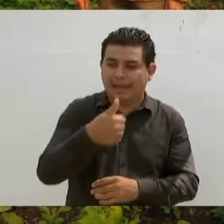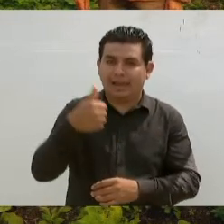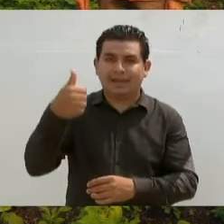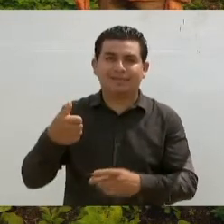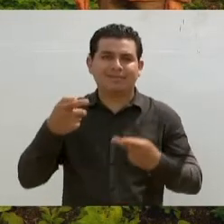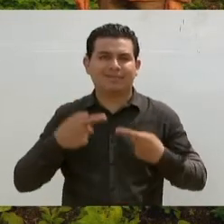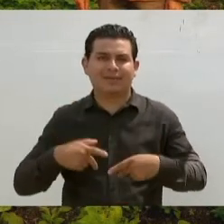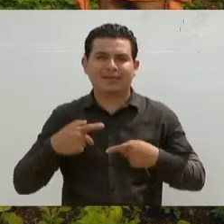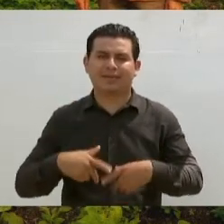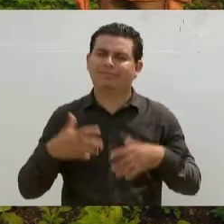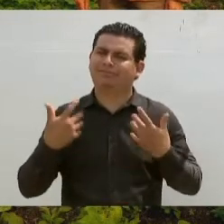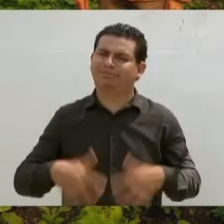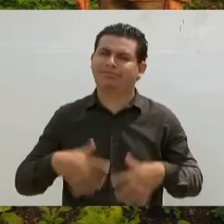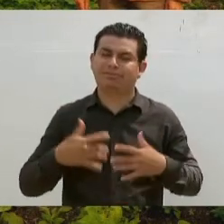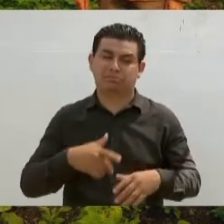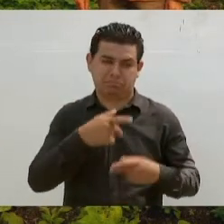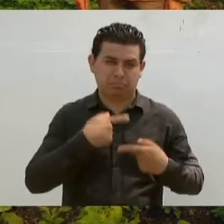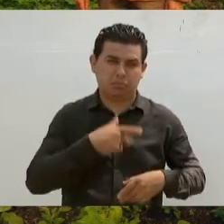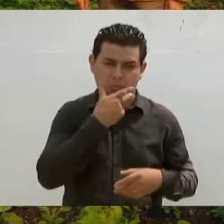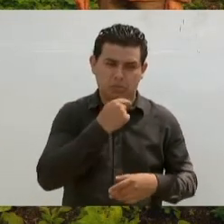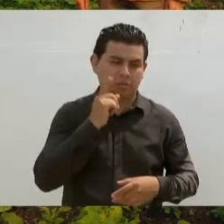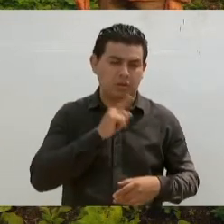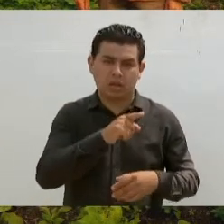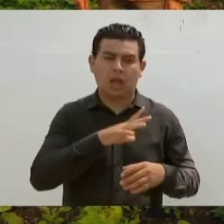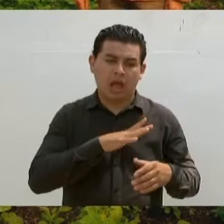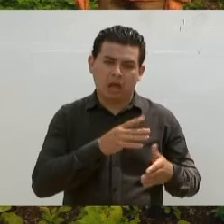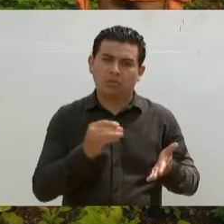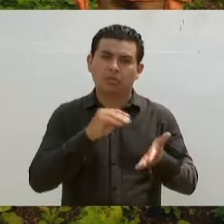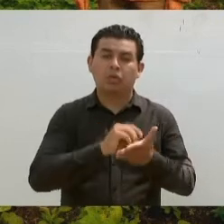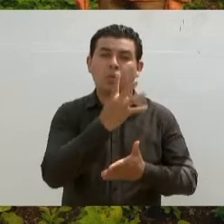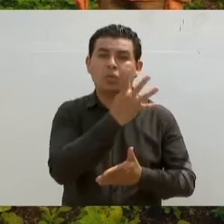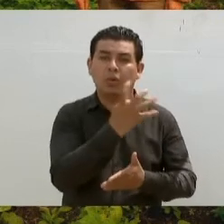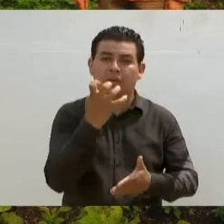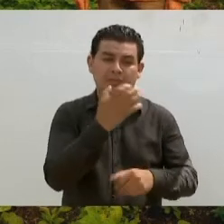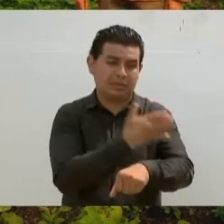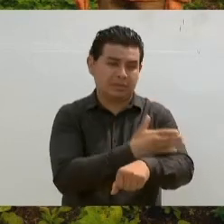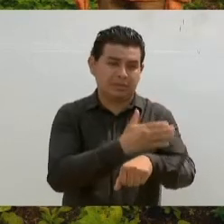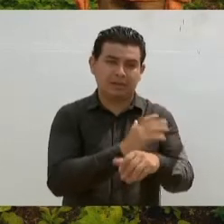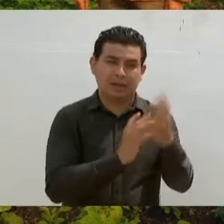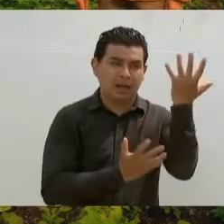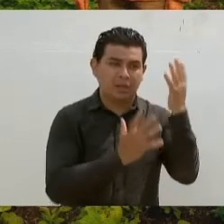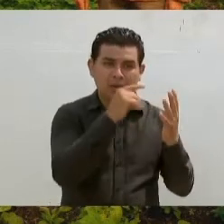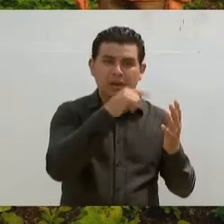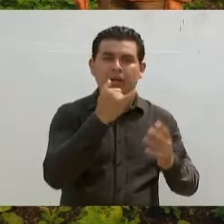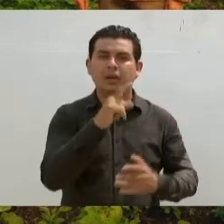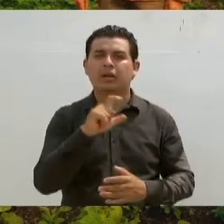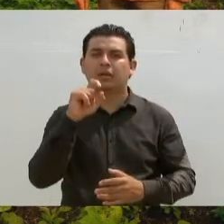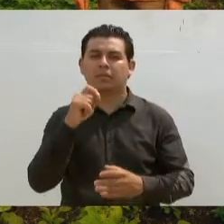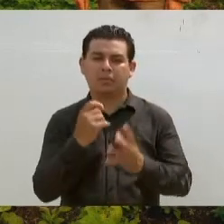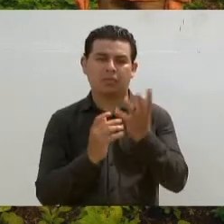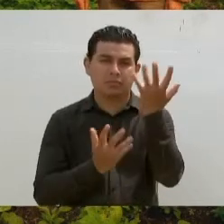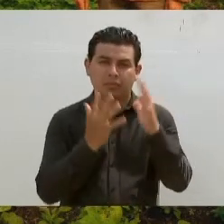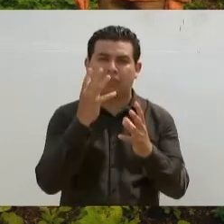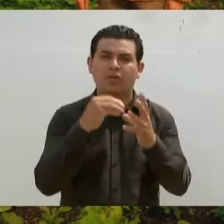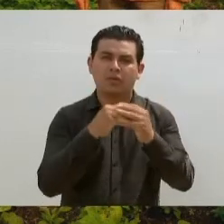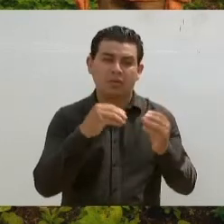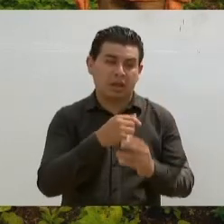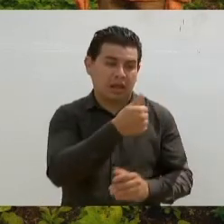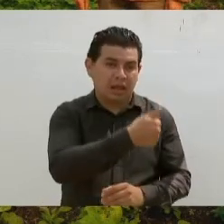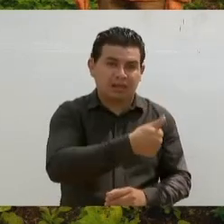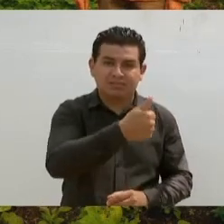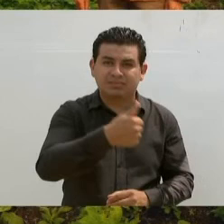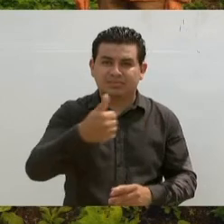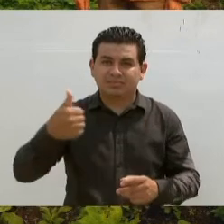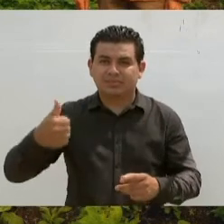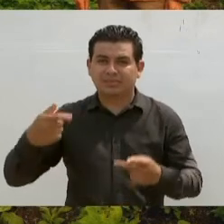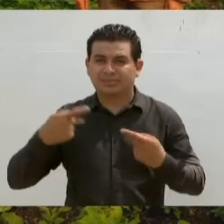sembrador ha establecido ya en su parcela 400 árboles maderables y 120 frutales. Los